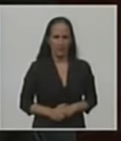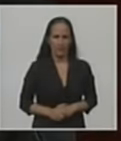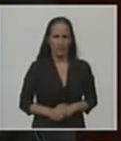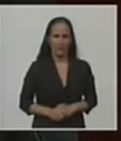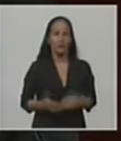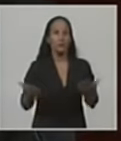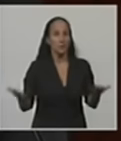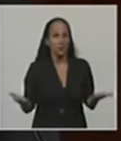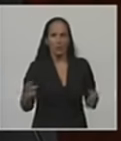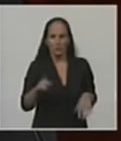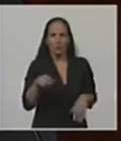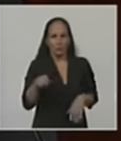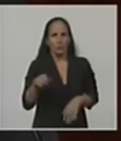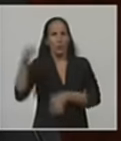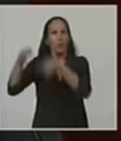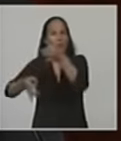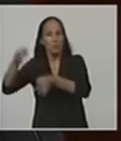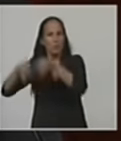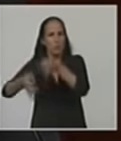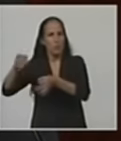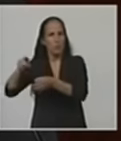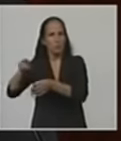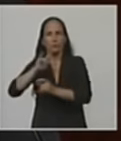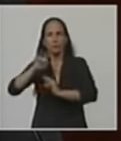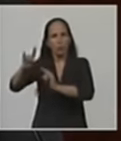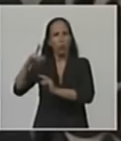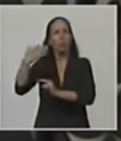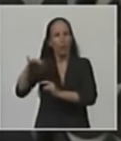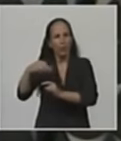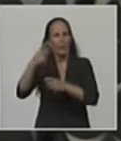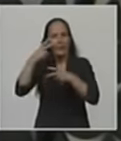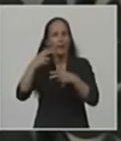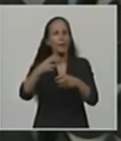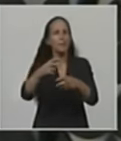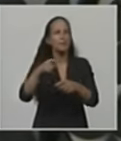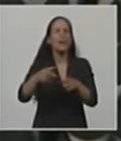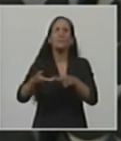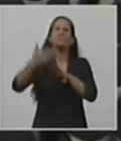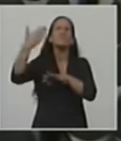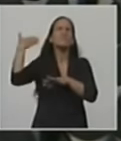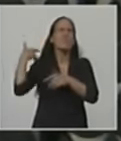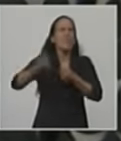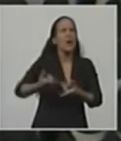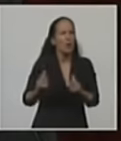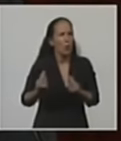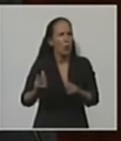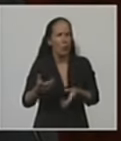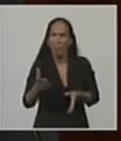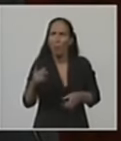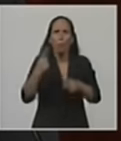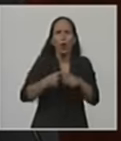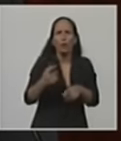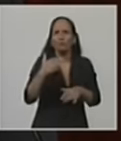Será una tarea de la justicia investigar si esta situación que recibimos fue fruto de la desidia o la